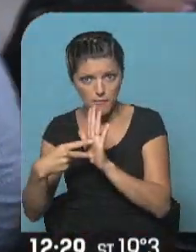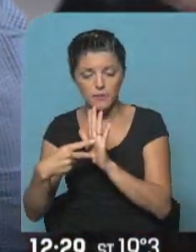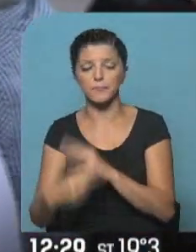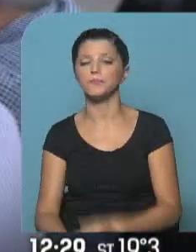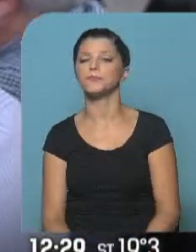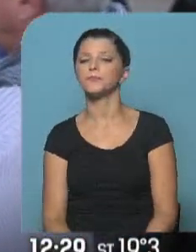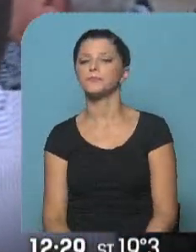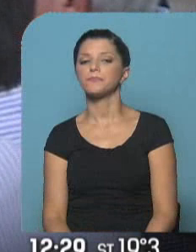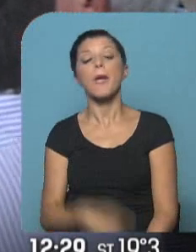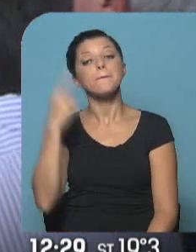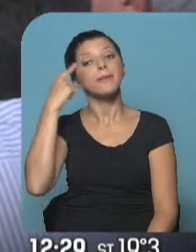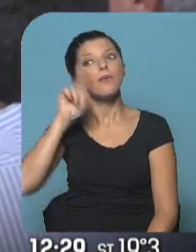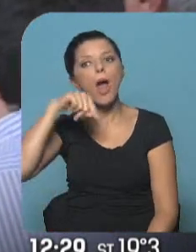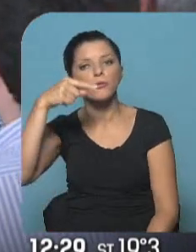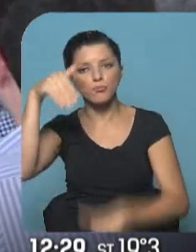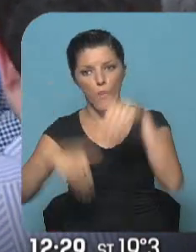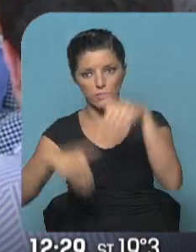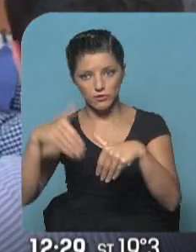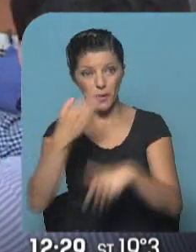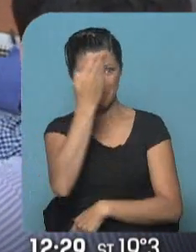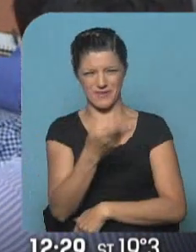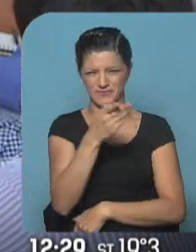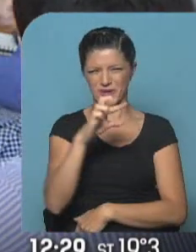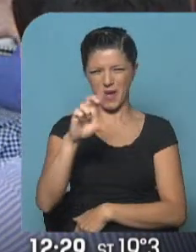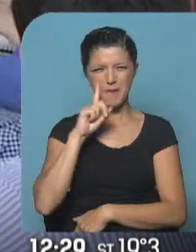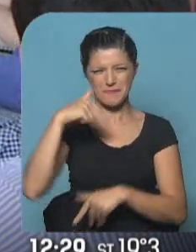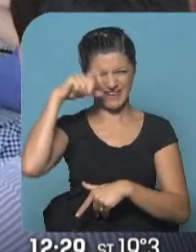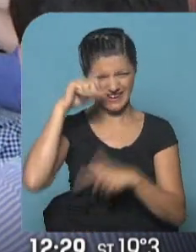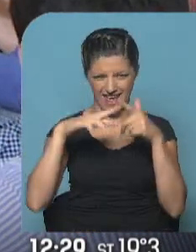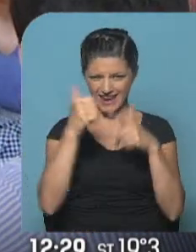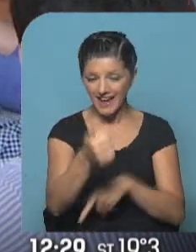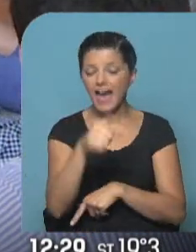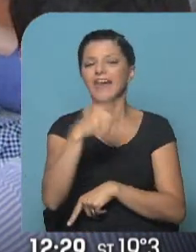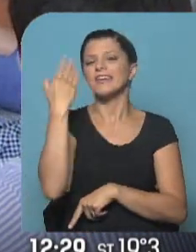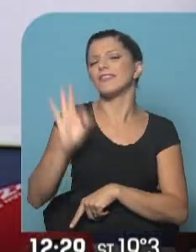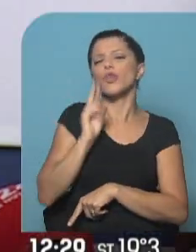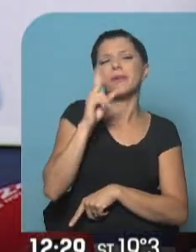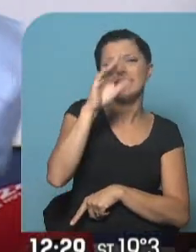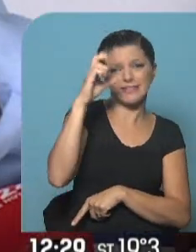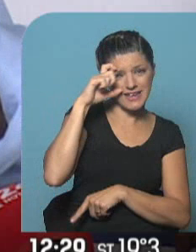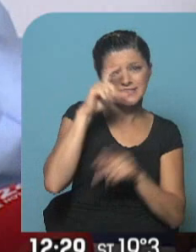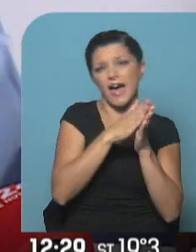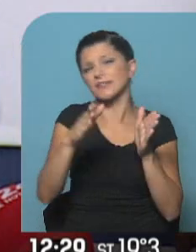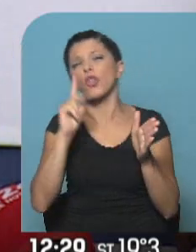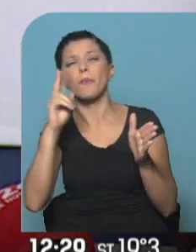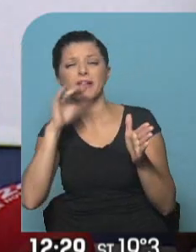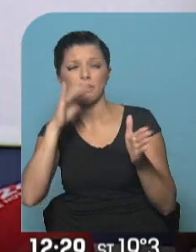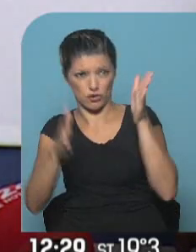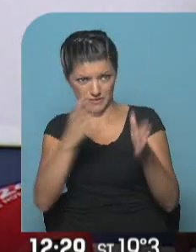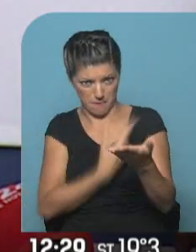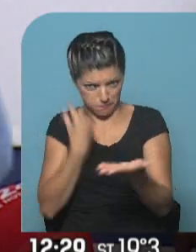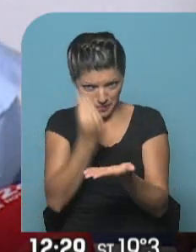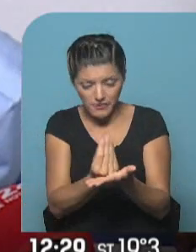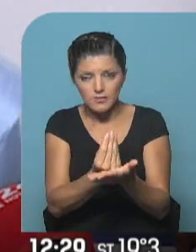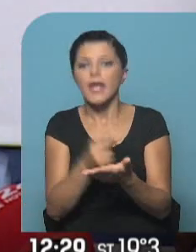De cara al balotaje, Piñera, un empresario multimillonario que ya gobernó Chile entre 2010 y 2014, prometió reimpulsar la